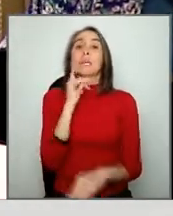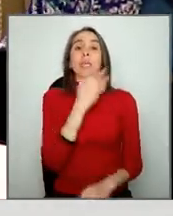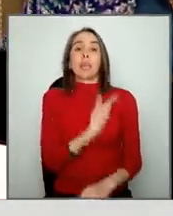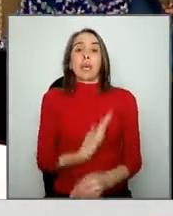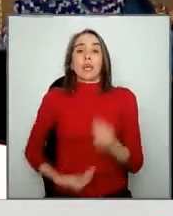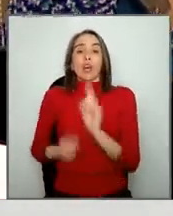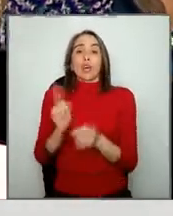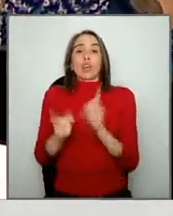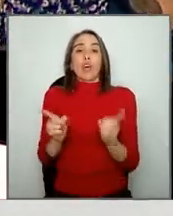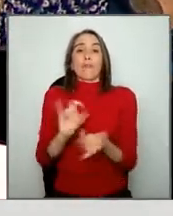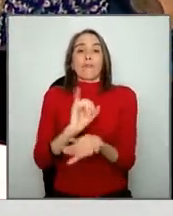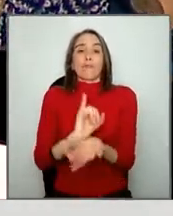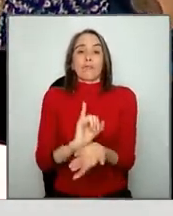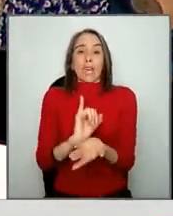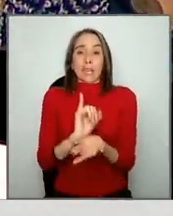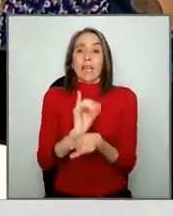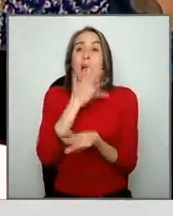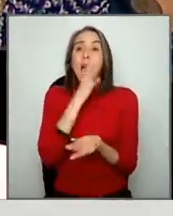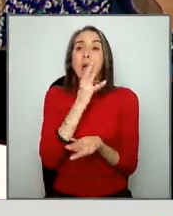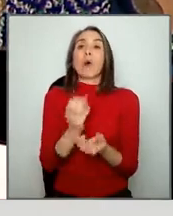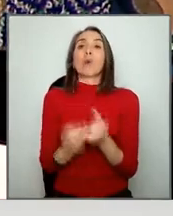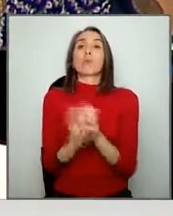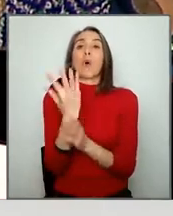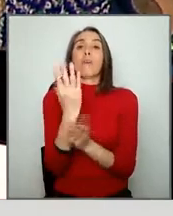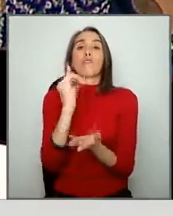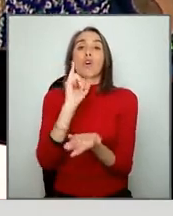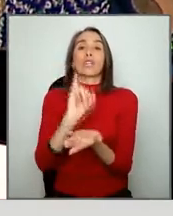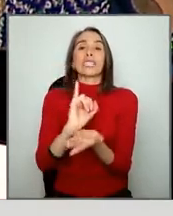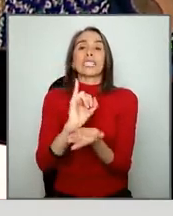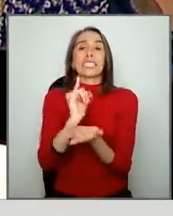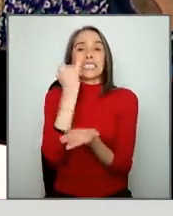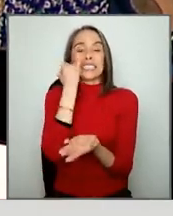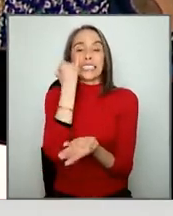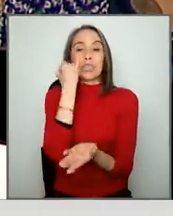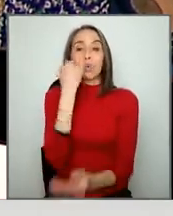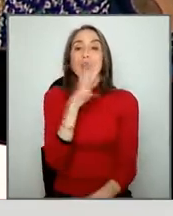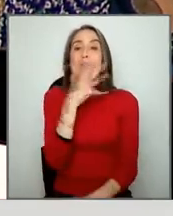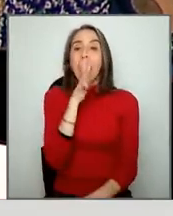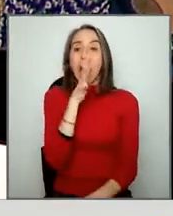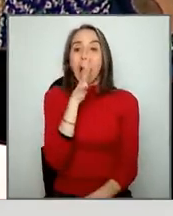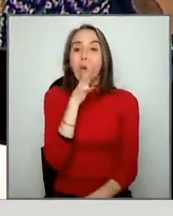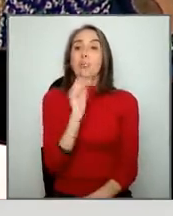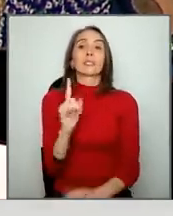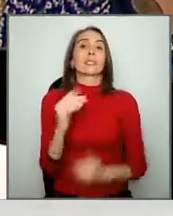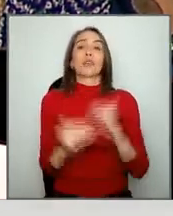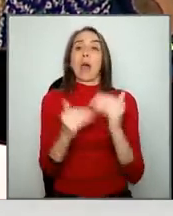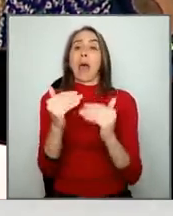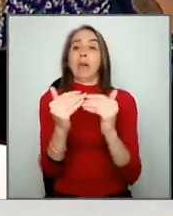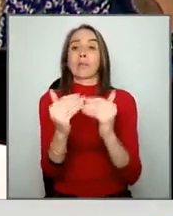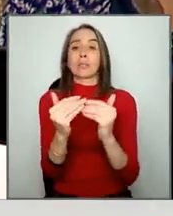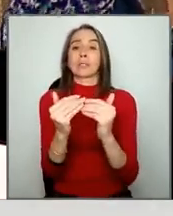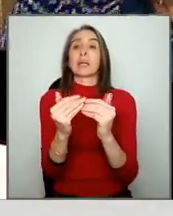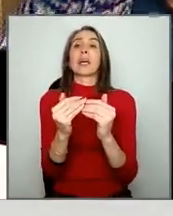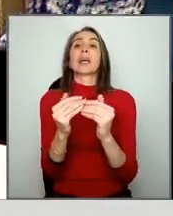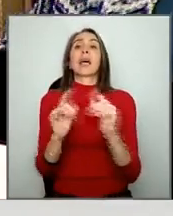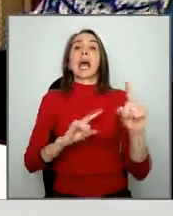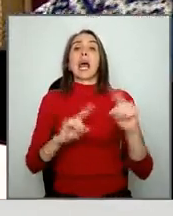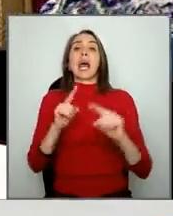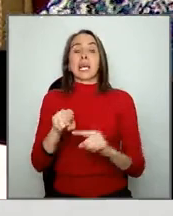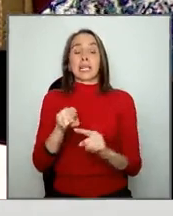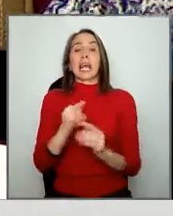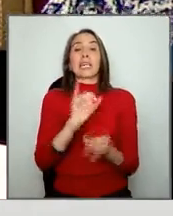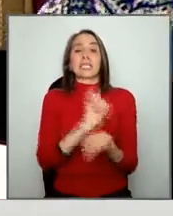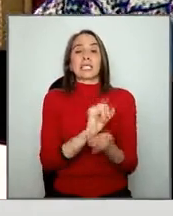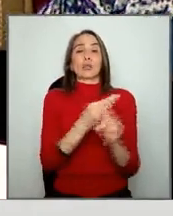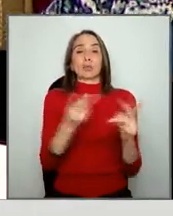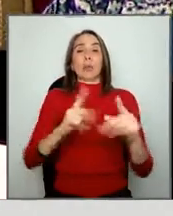un instituto de las aguas eso es fundamental y mientras no avancemos hacia una administración pública de las aguas y nos salgamos de